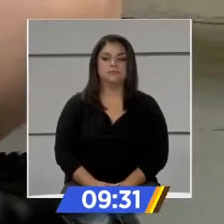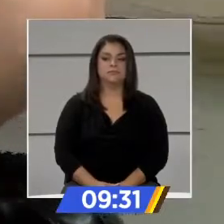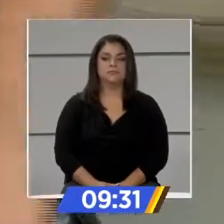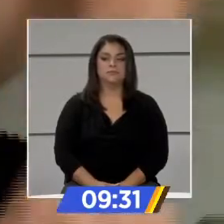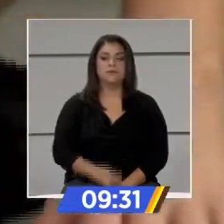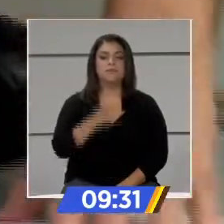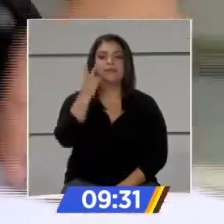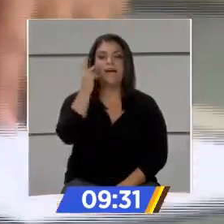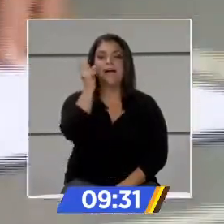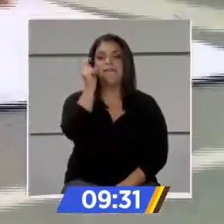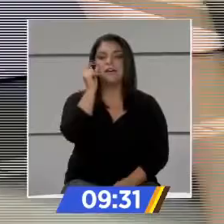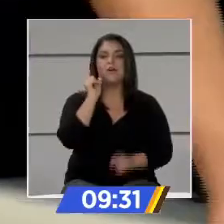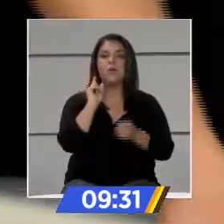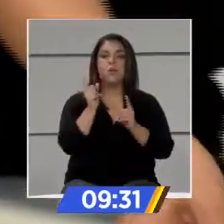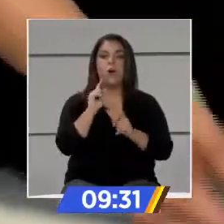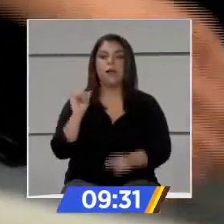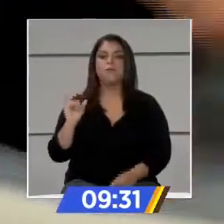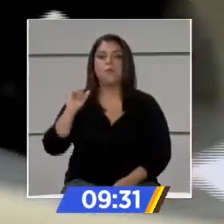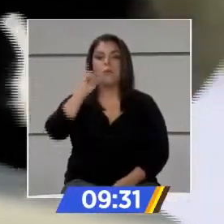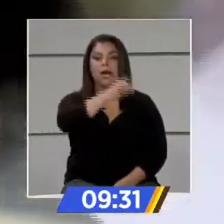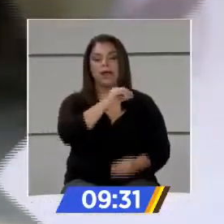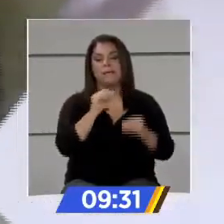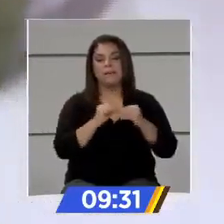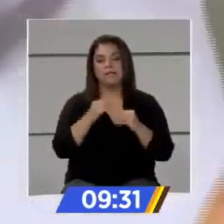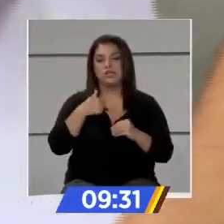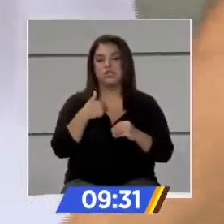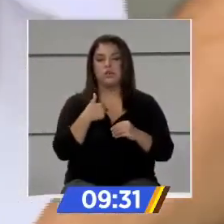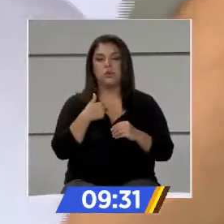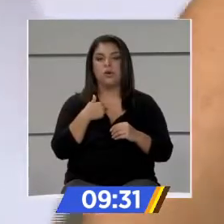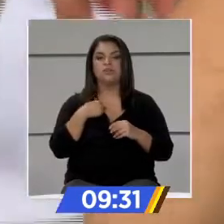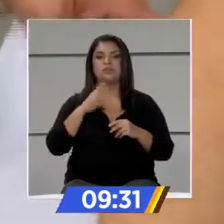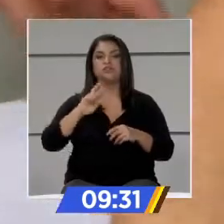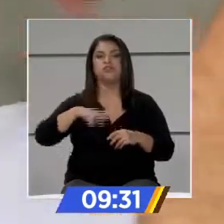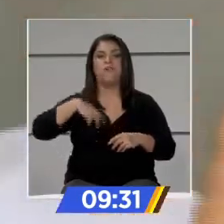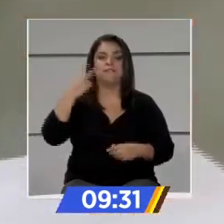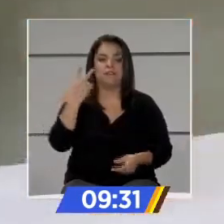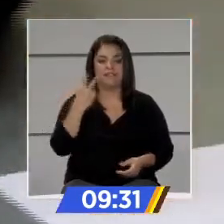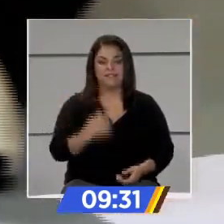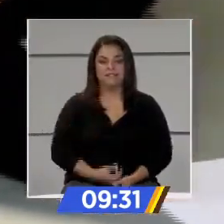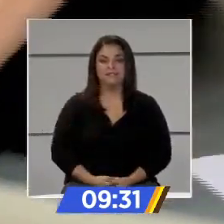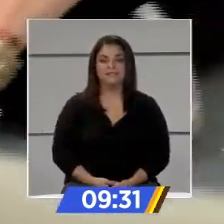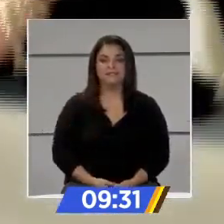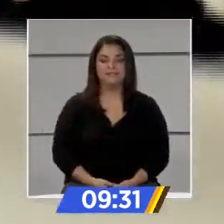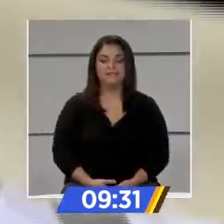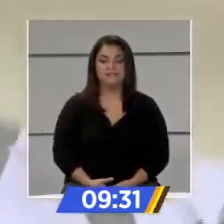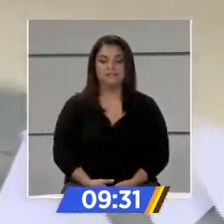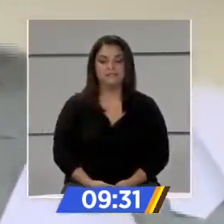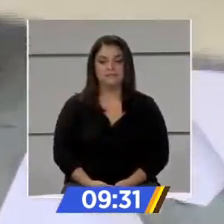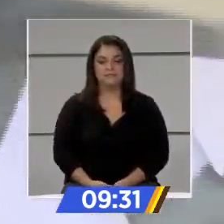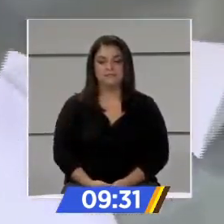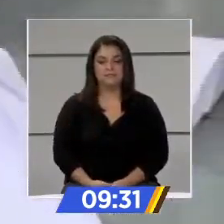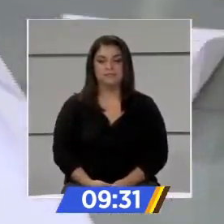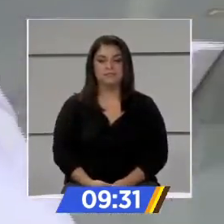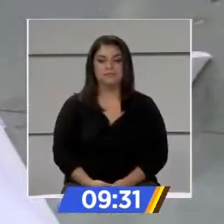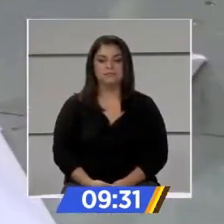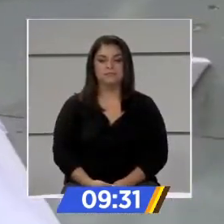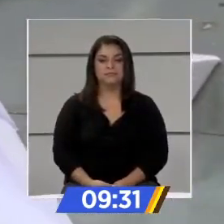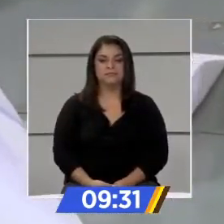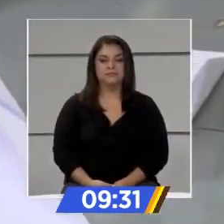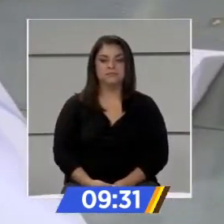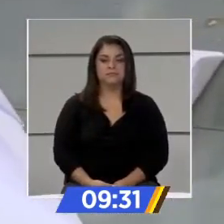ver cuál vuela más. Voy a hacer otro más. Voy a hacer otro también yo. Voy a hacer uno doble, porque me parece que era así, como que uno hacía esto.